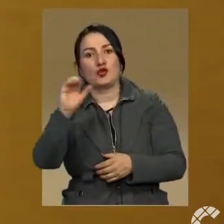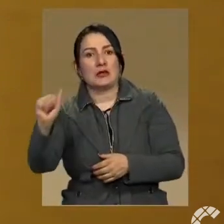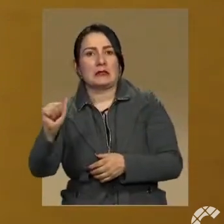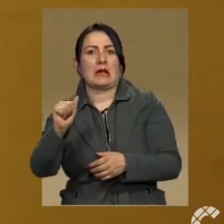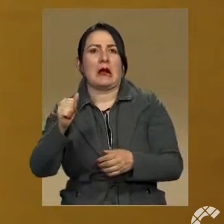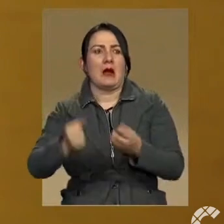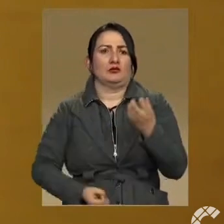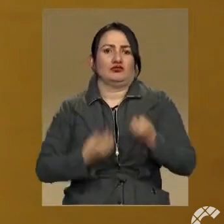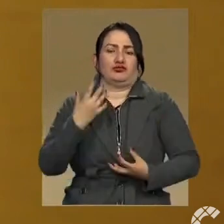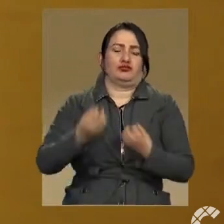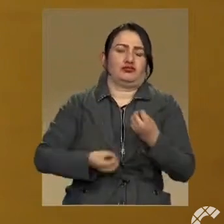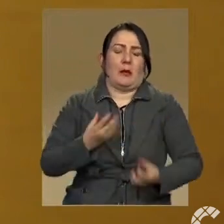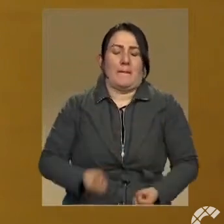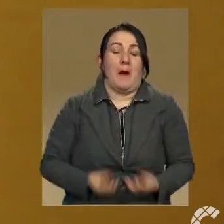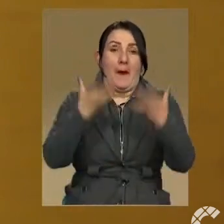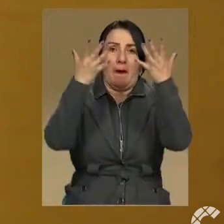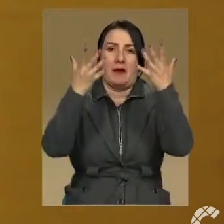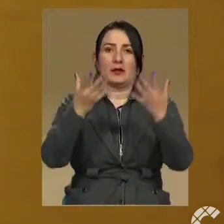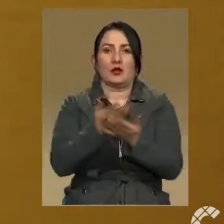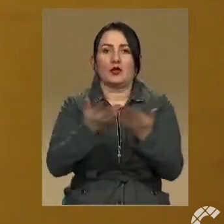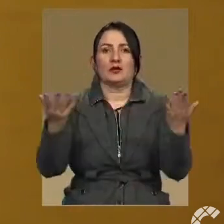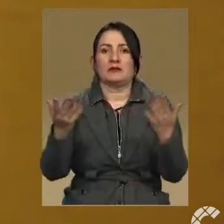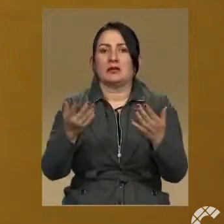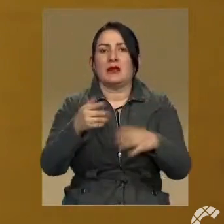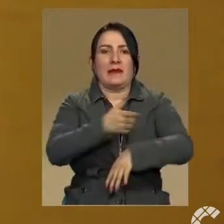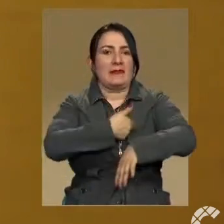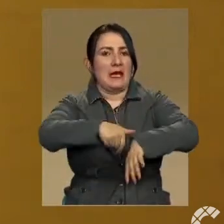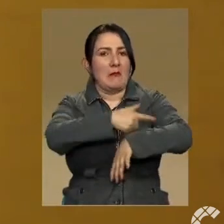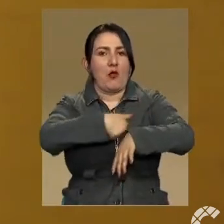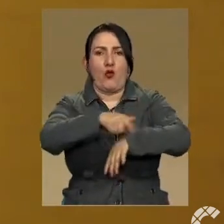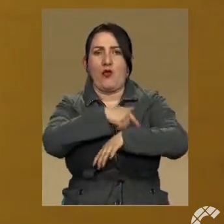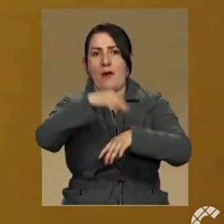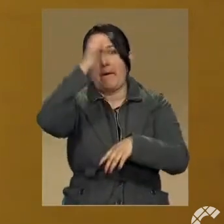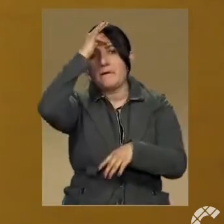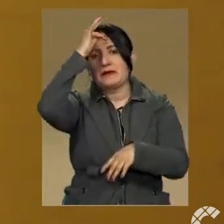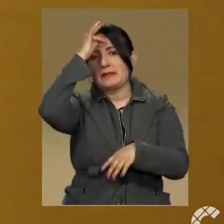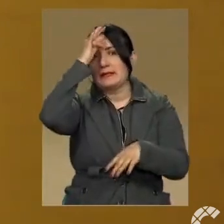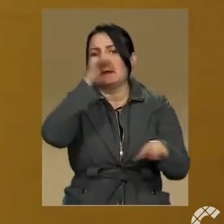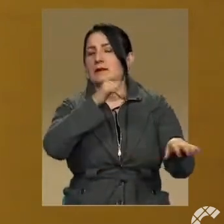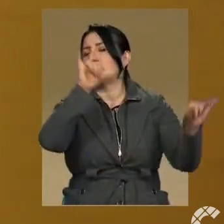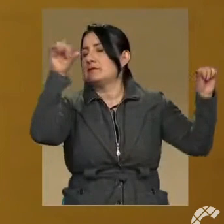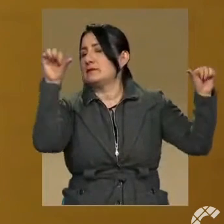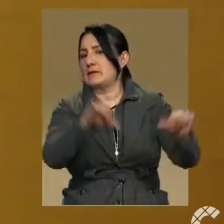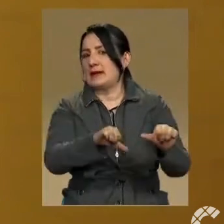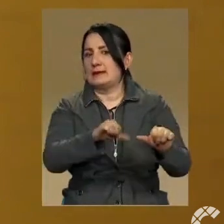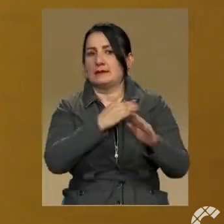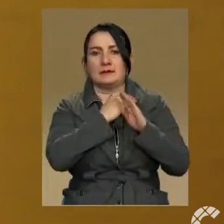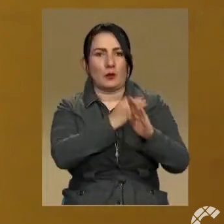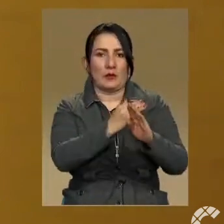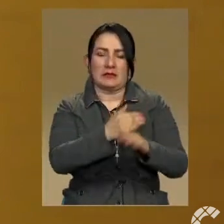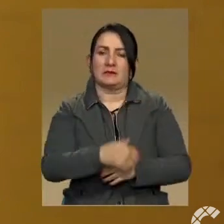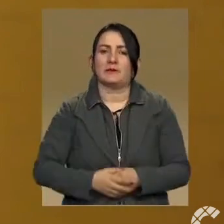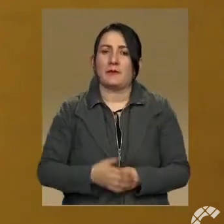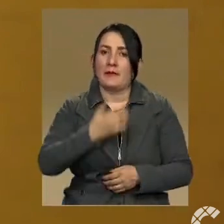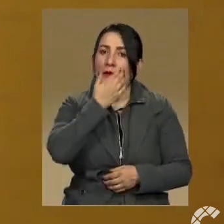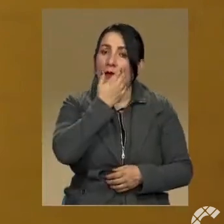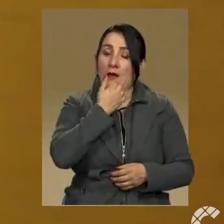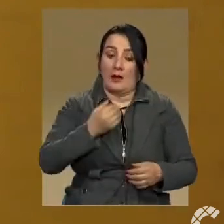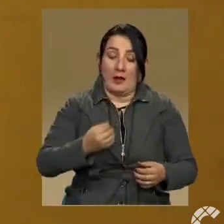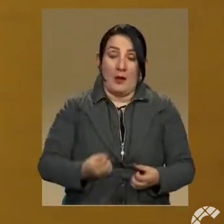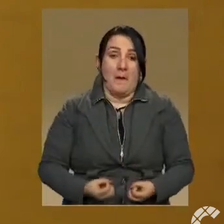queme, está induciendo a que se demoren en consultar. Esto es una conducta absolutamente reprochable. Las